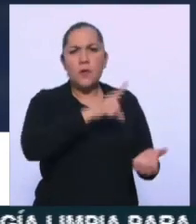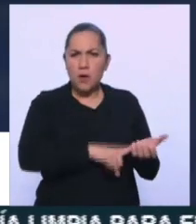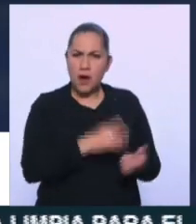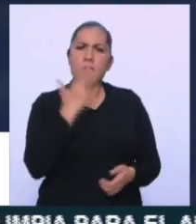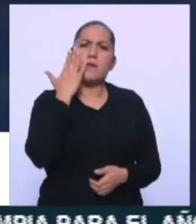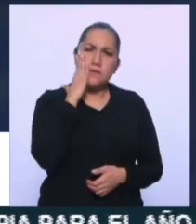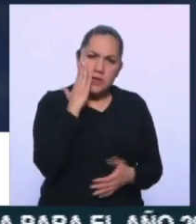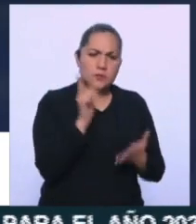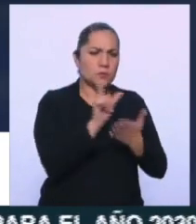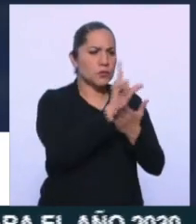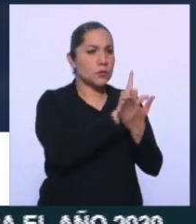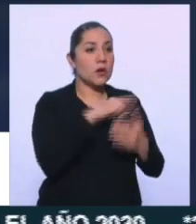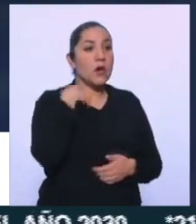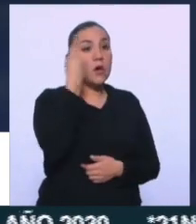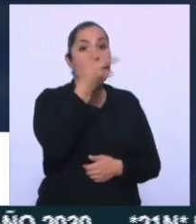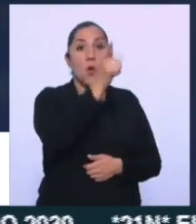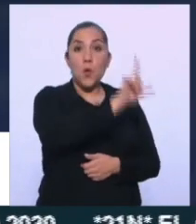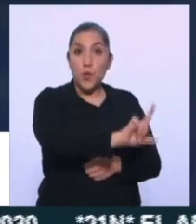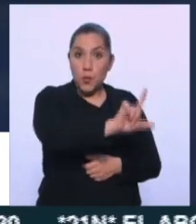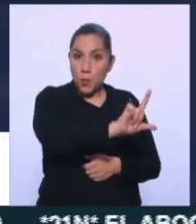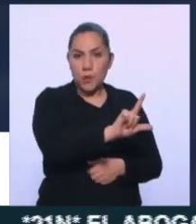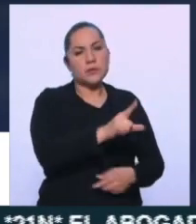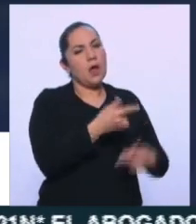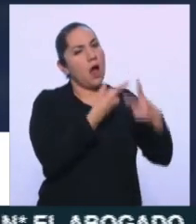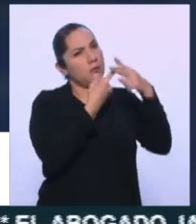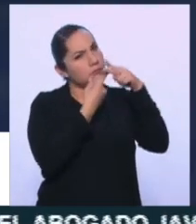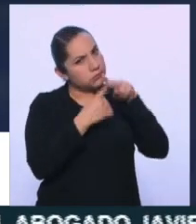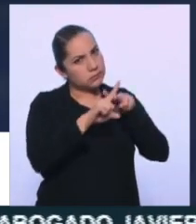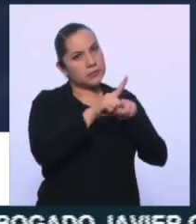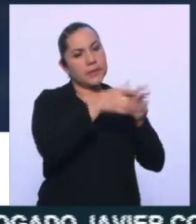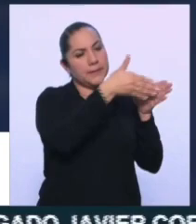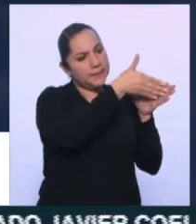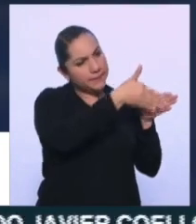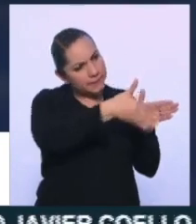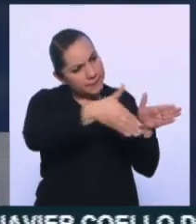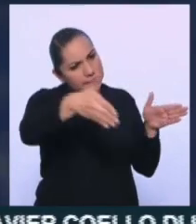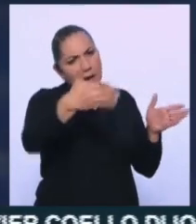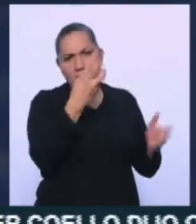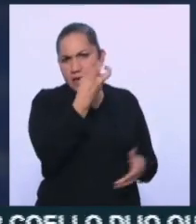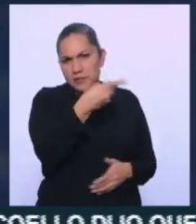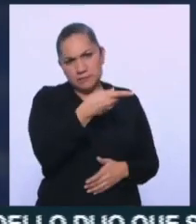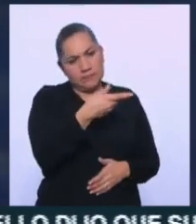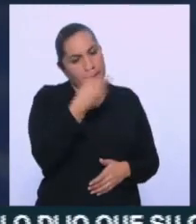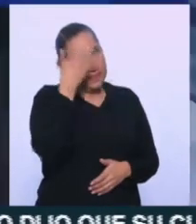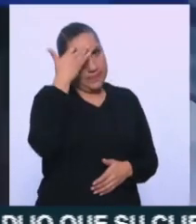tiene diferentes términos de cierre, ¿no? Diferentes fechas para cerrar, pero ahí están todas en la página. A detalle que lo revisen.